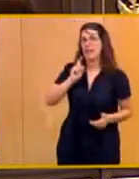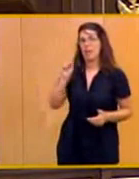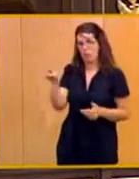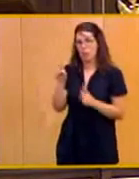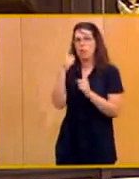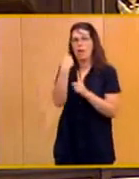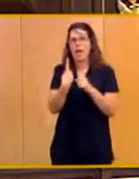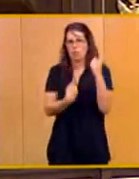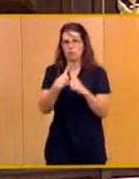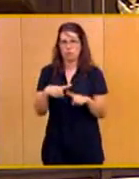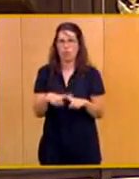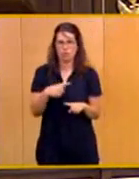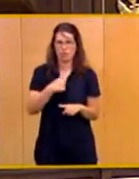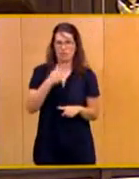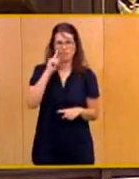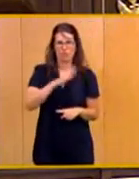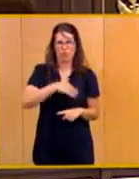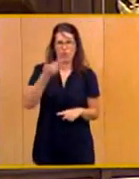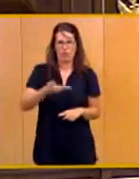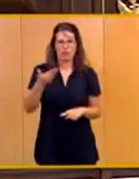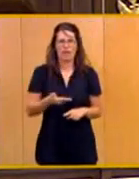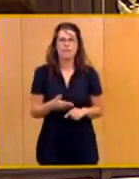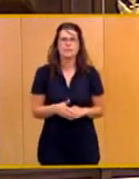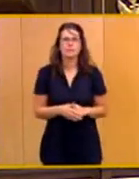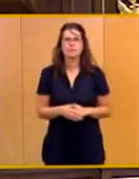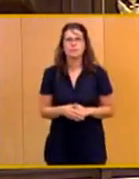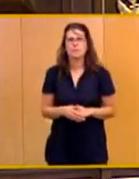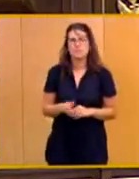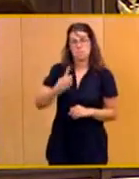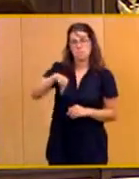que me parecen fundamentales. Debemos admitir